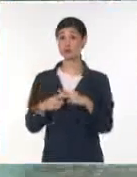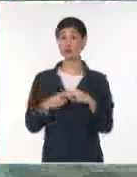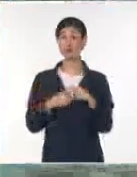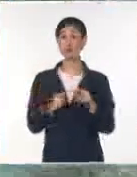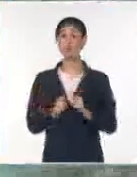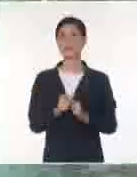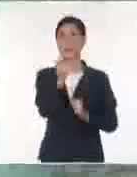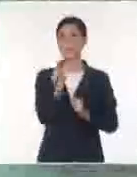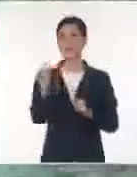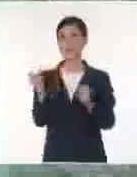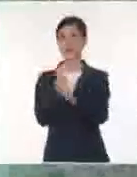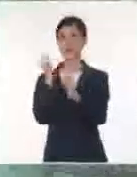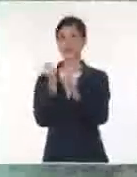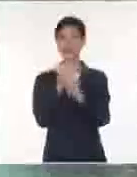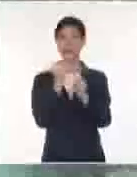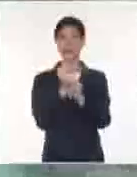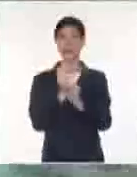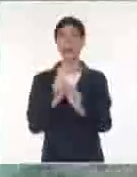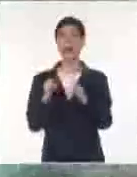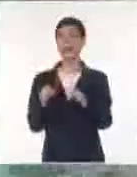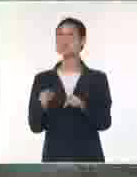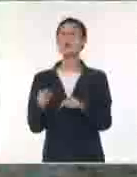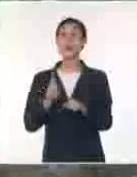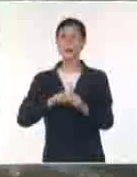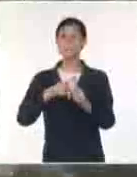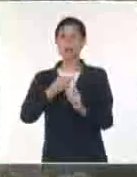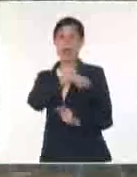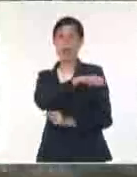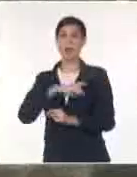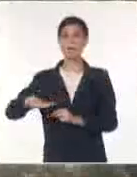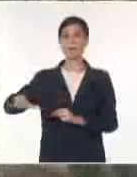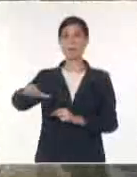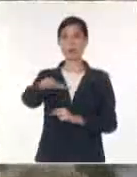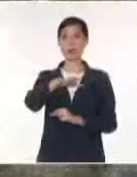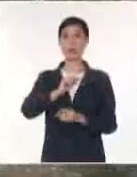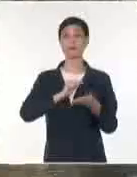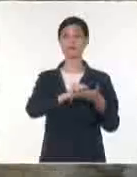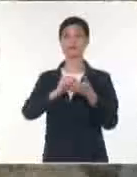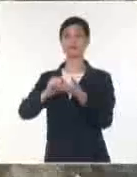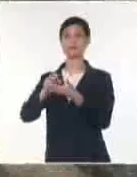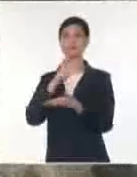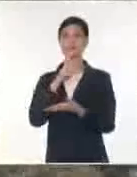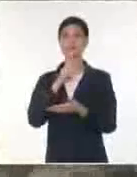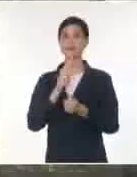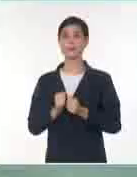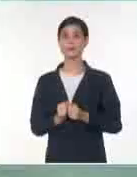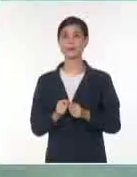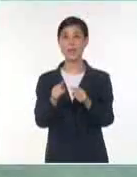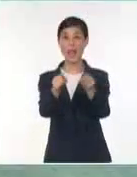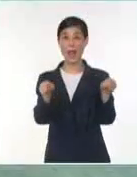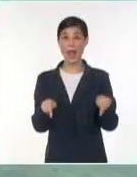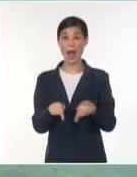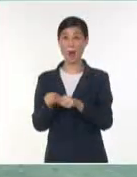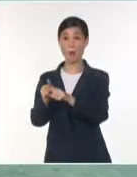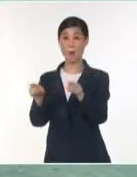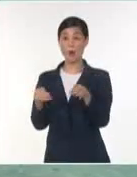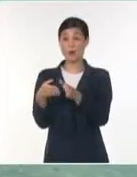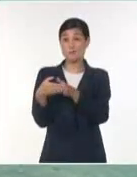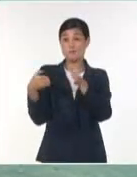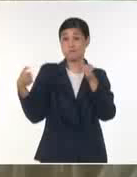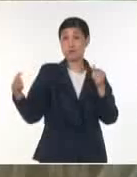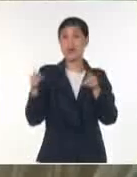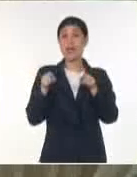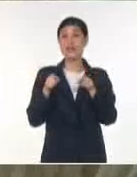de Jatibonico, municipio que carecía de acueducto en su mayor parte. La potabilizadora se abastece de la presa Lebrige y